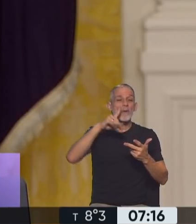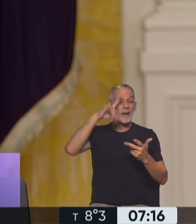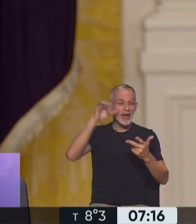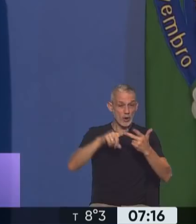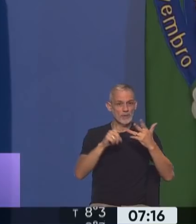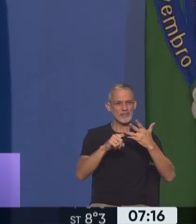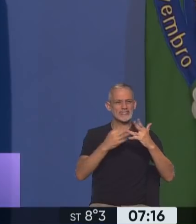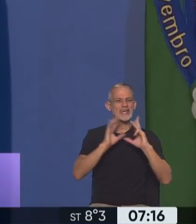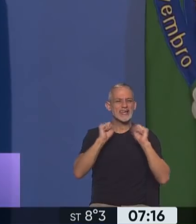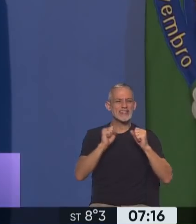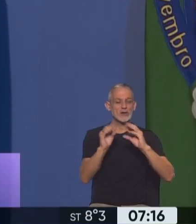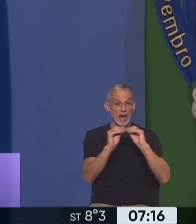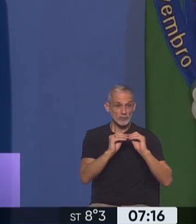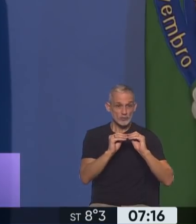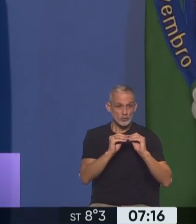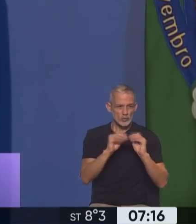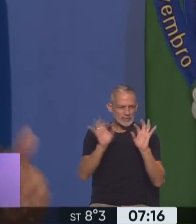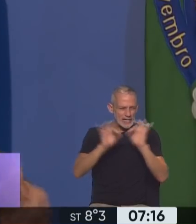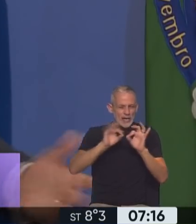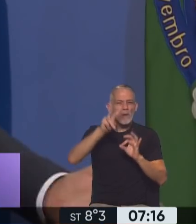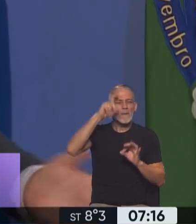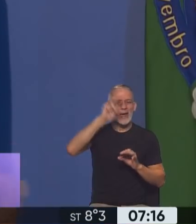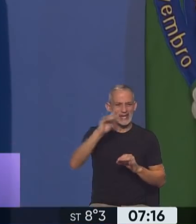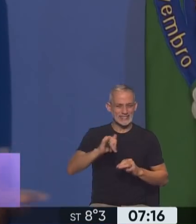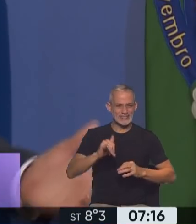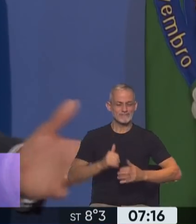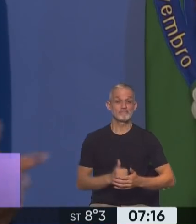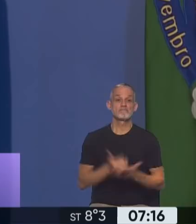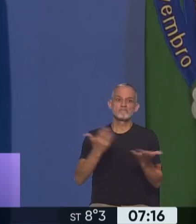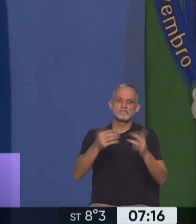de Asuntos Estratégicos, Gustavo Vélez. También